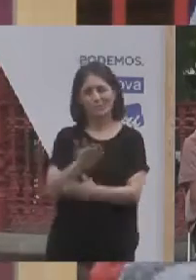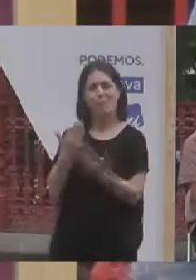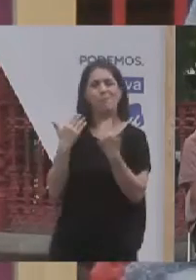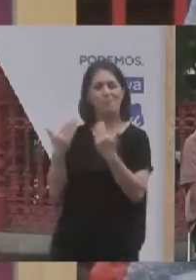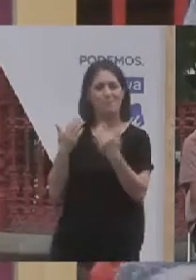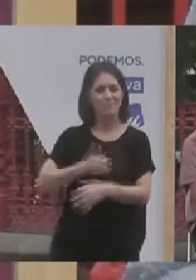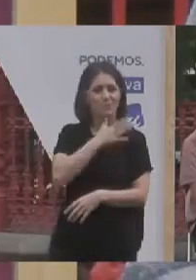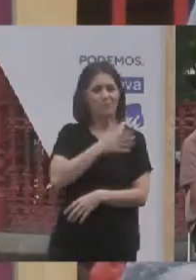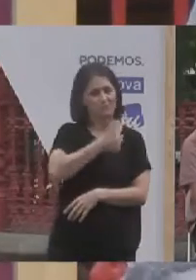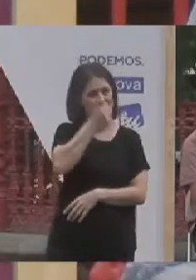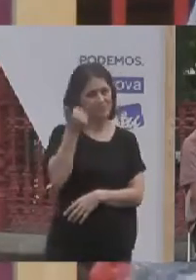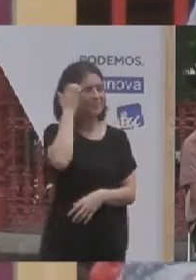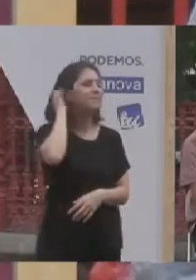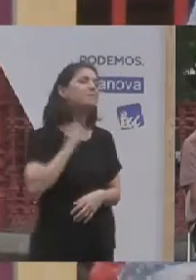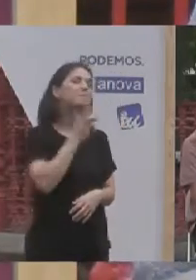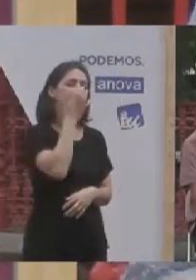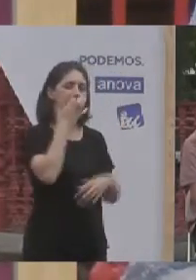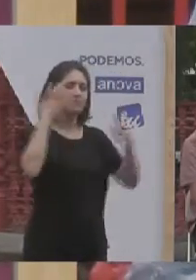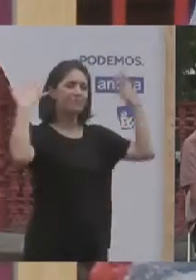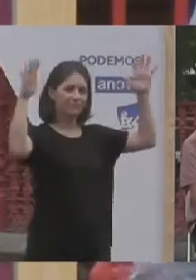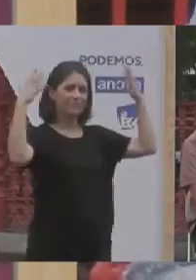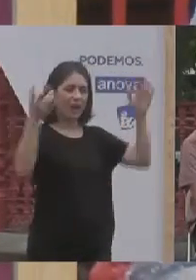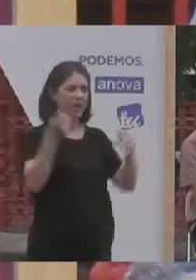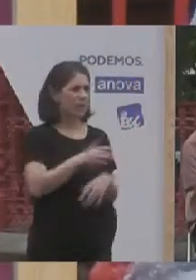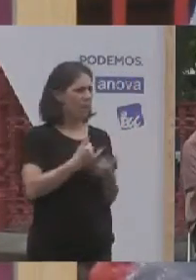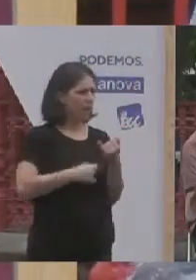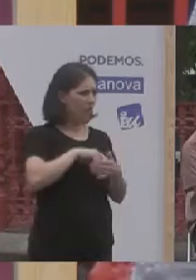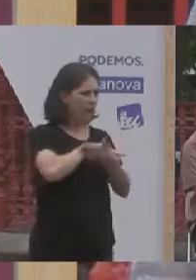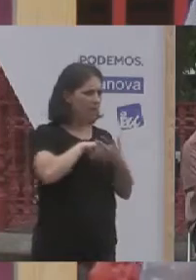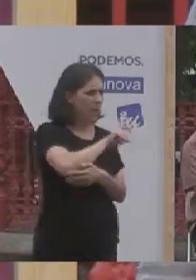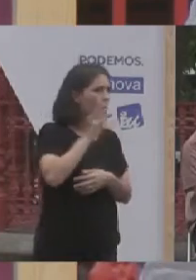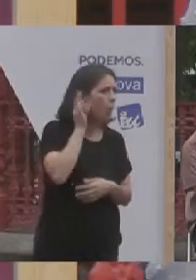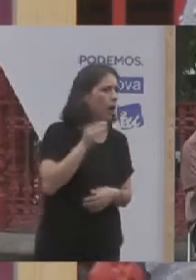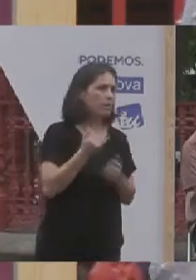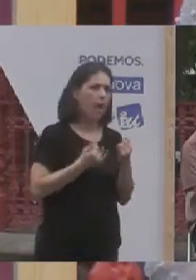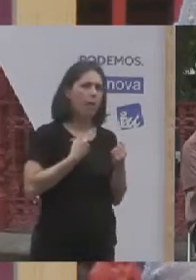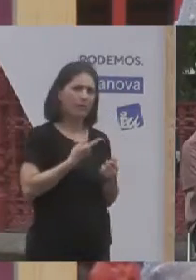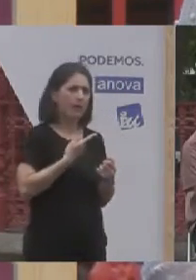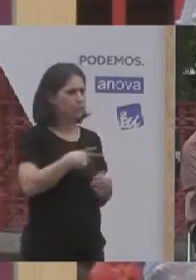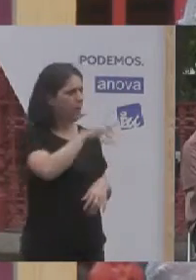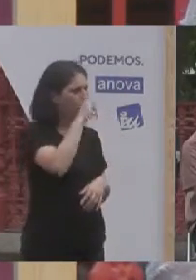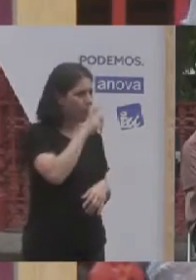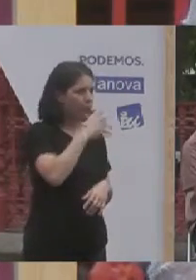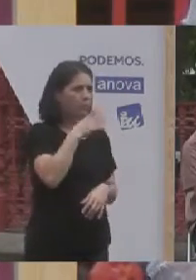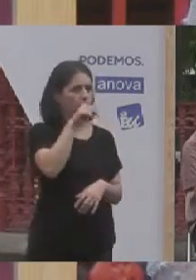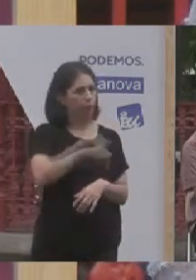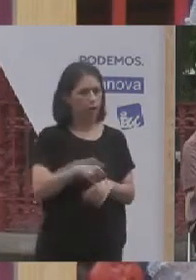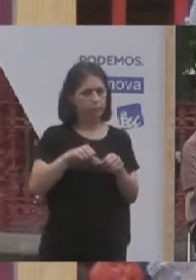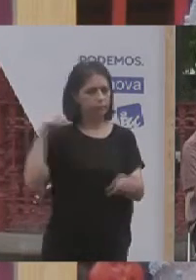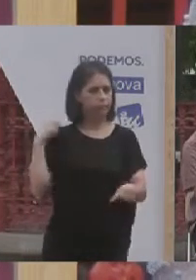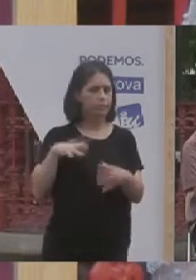agradecer que este aquí con nós, que lembrar as mulleres galegas que tantas loitas teñen dado na nosa terra, sempre